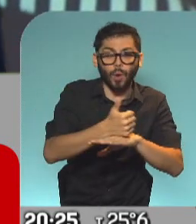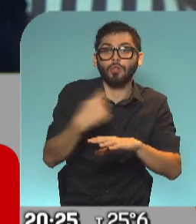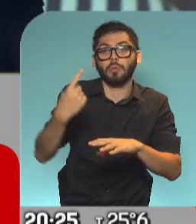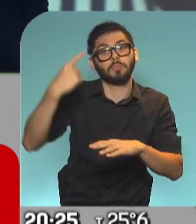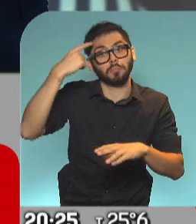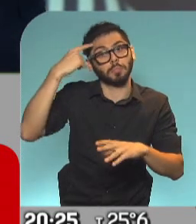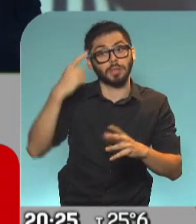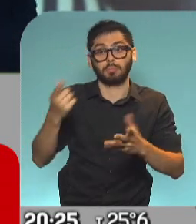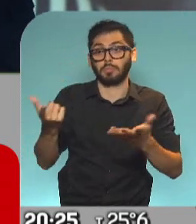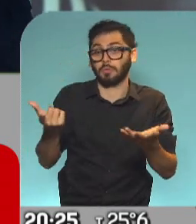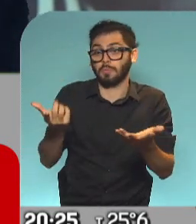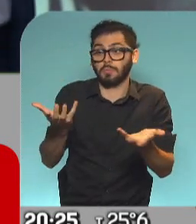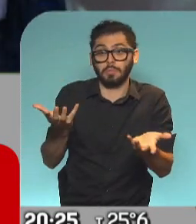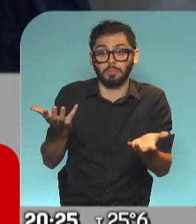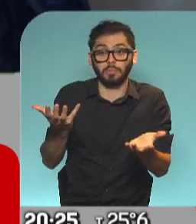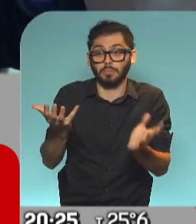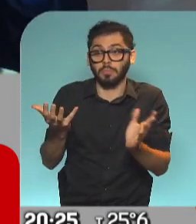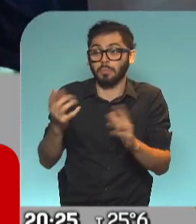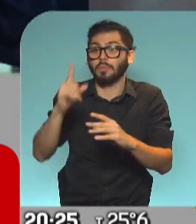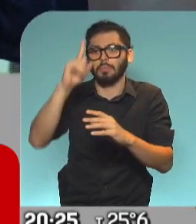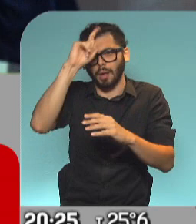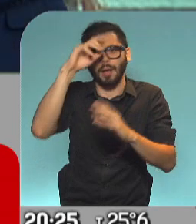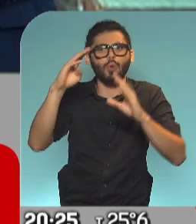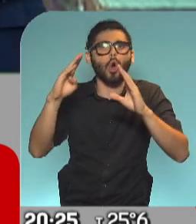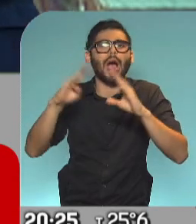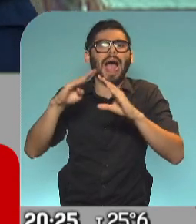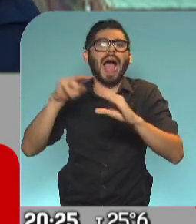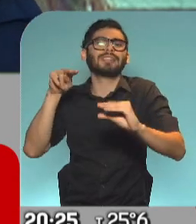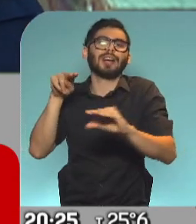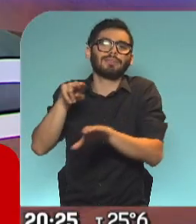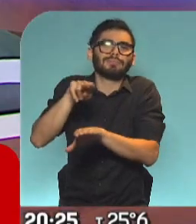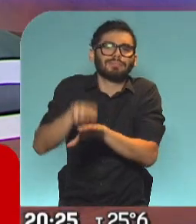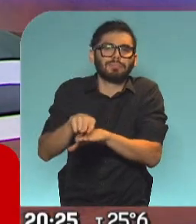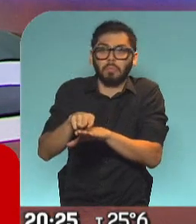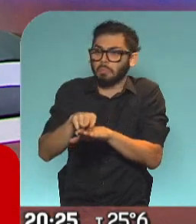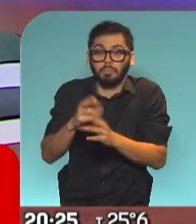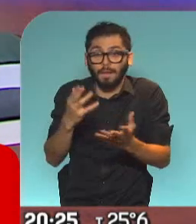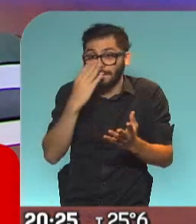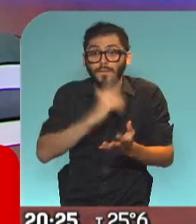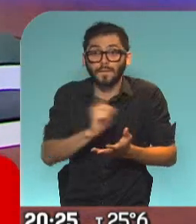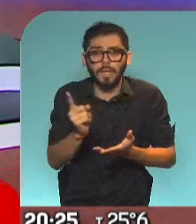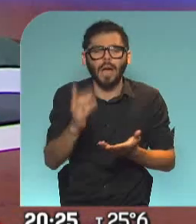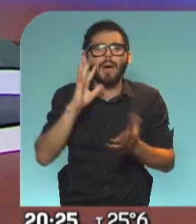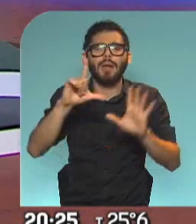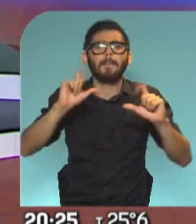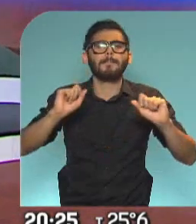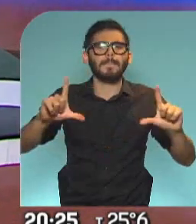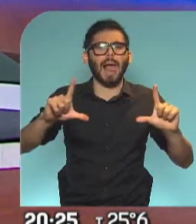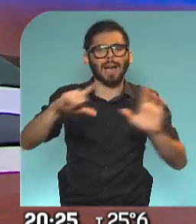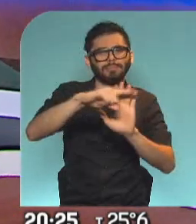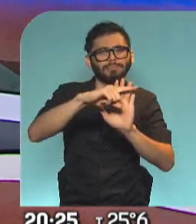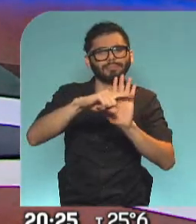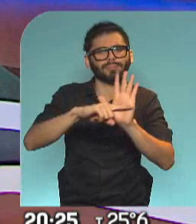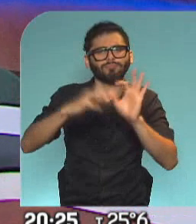que tenía los parámetros de internación domiciliaria. Vamos a la placa para que nos hagas un punteo de lo que ha sucedido hoy.